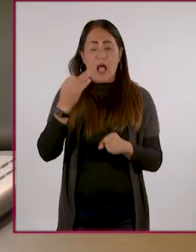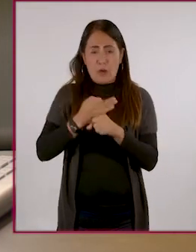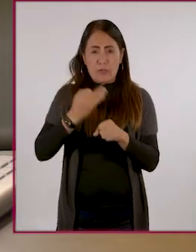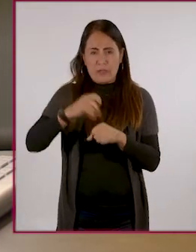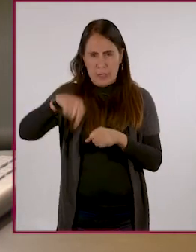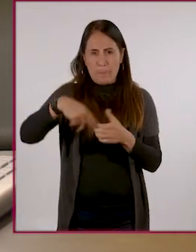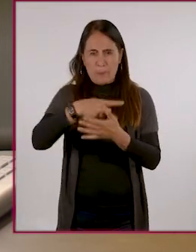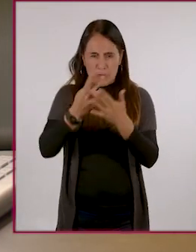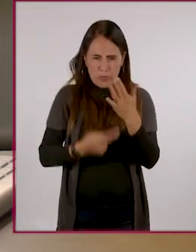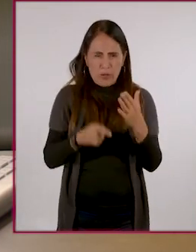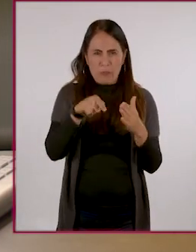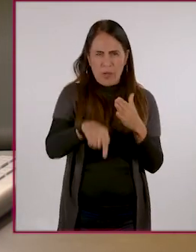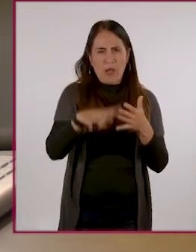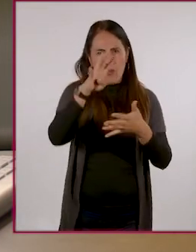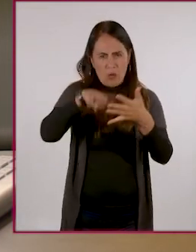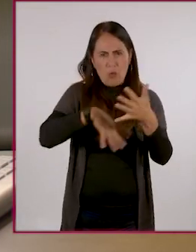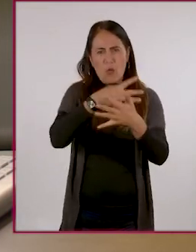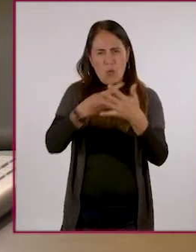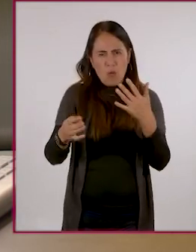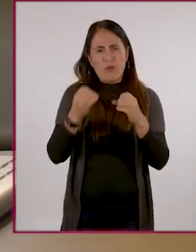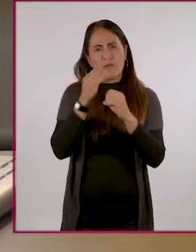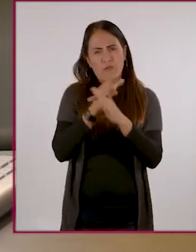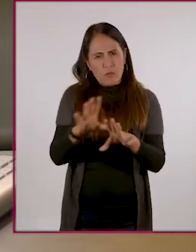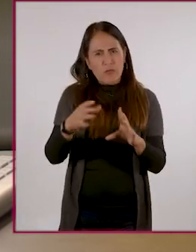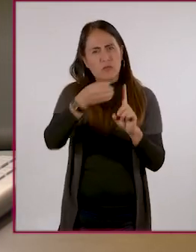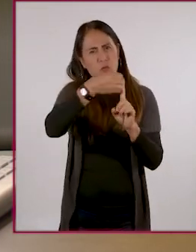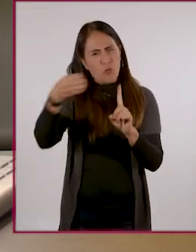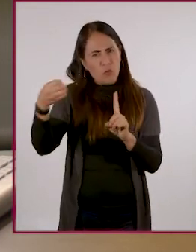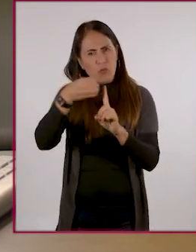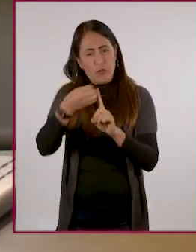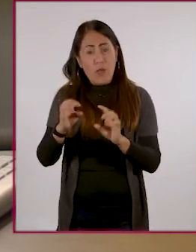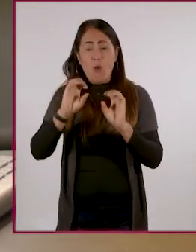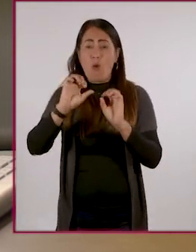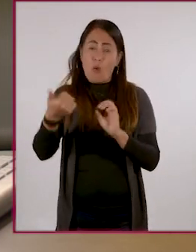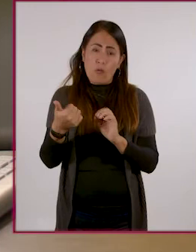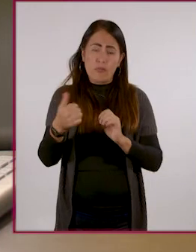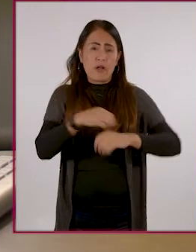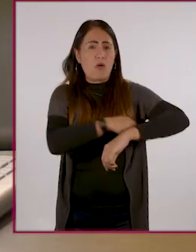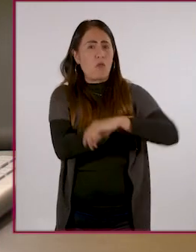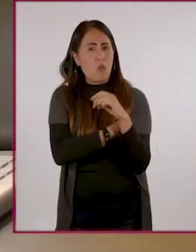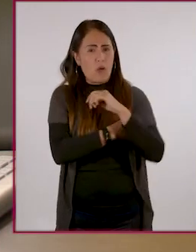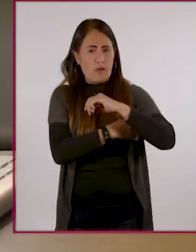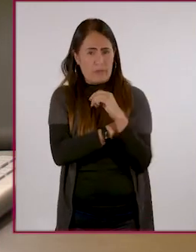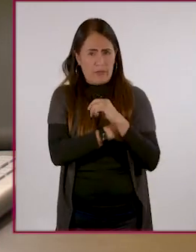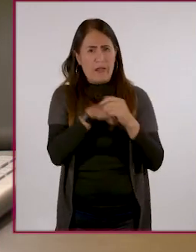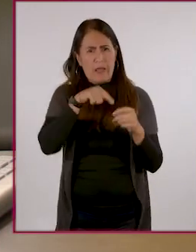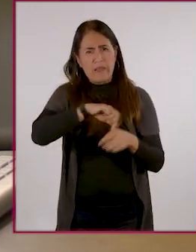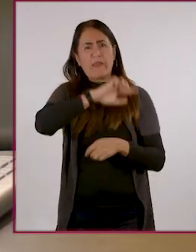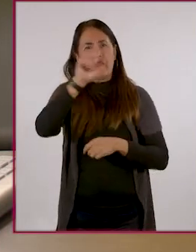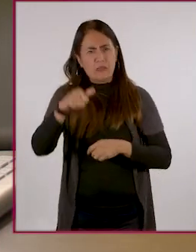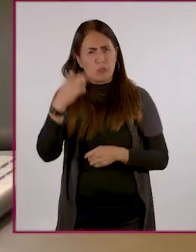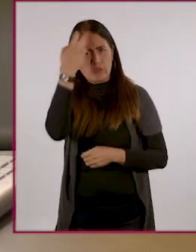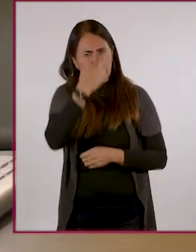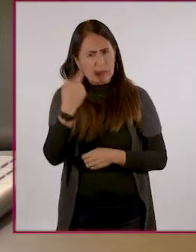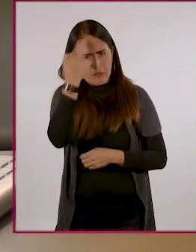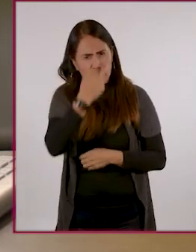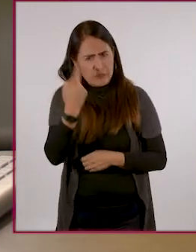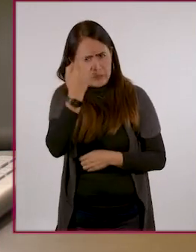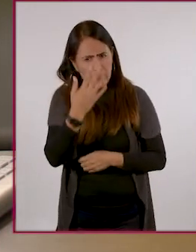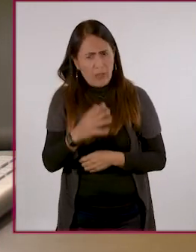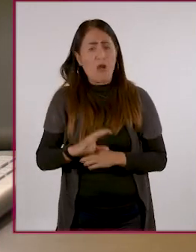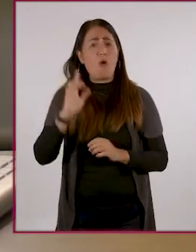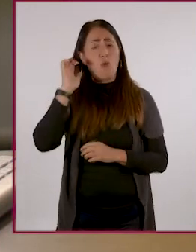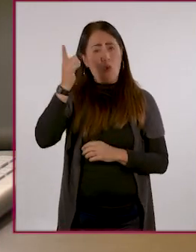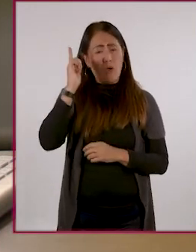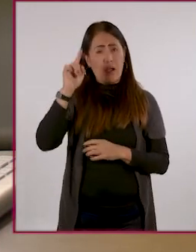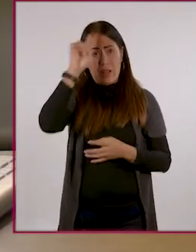quede más claro que una cosa es el uso de hojas para organizar datos y otra, almacenar información en base de datos para ser consultados. Y también